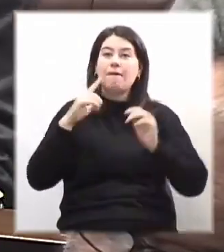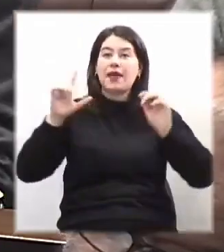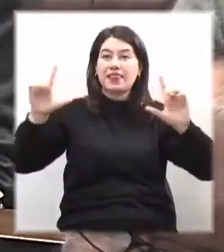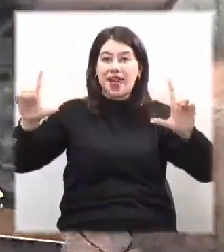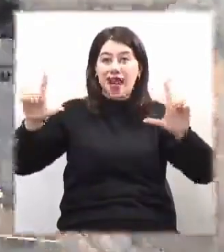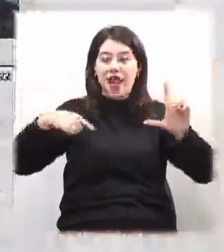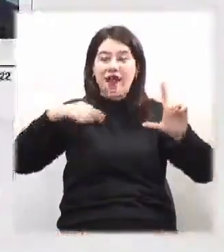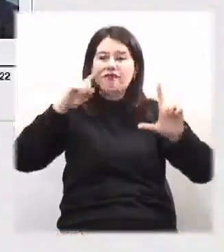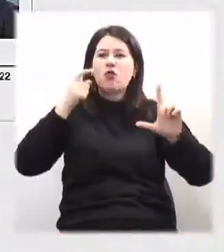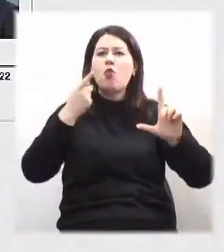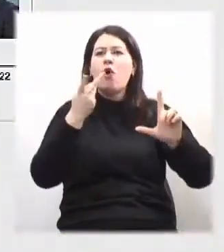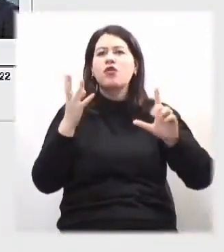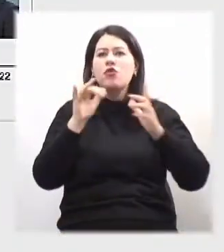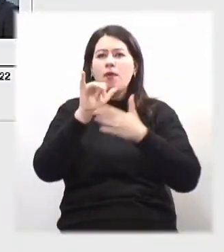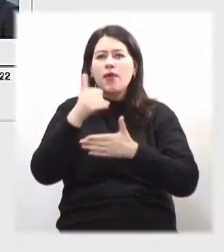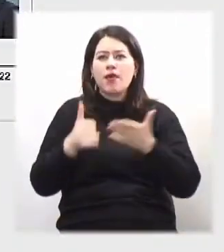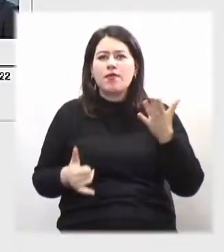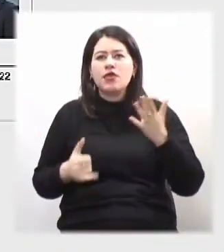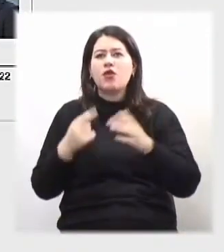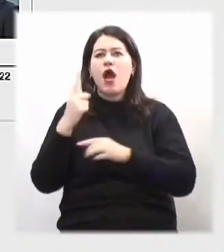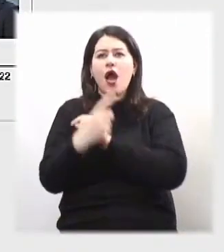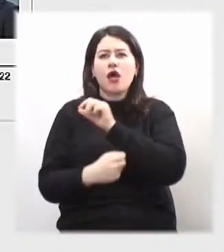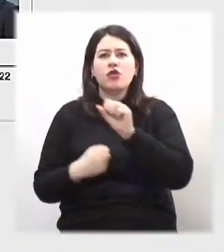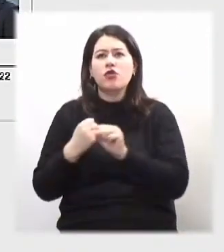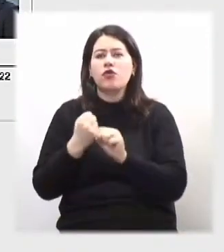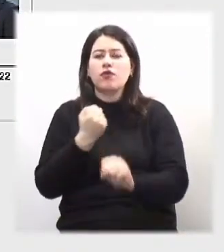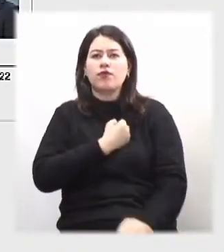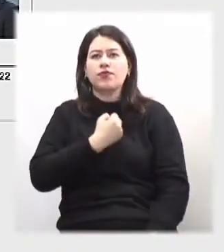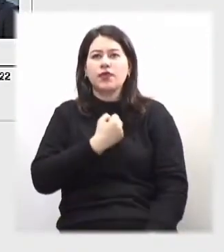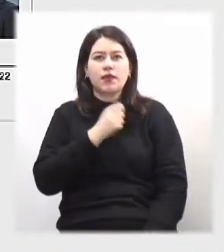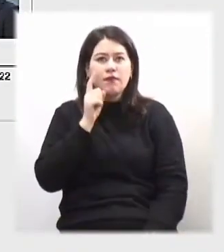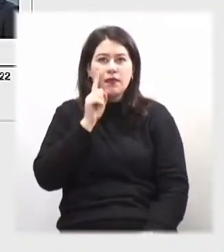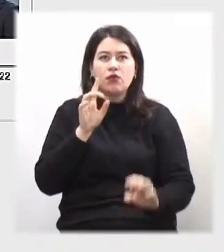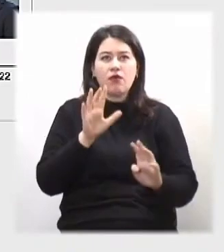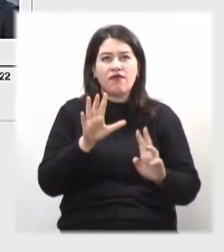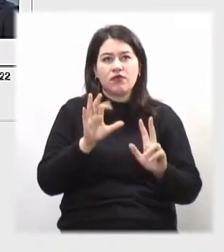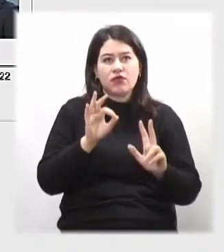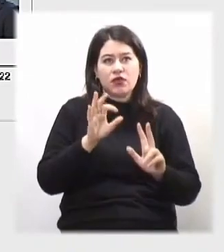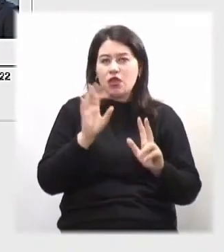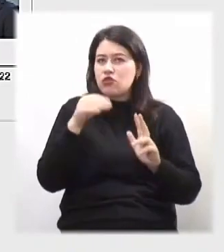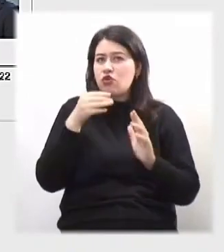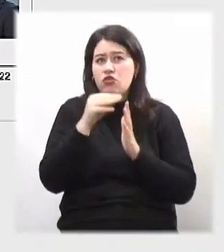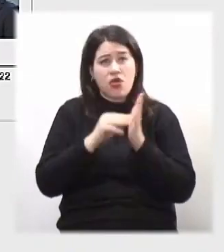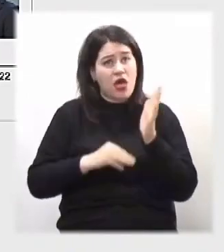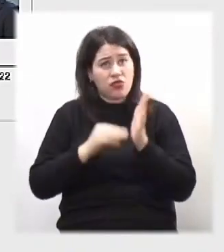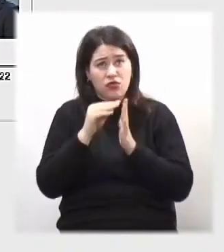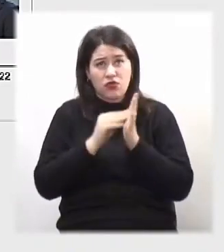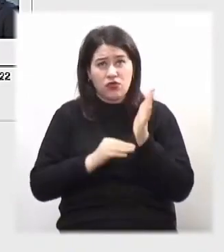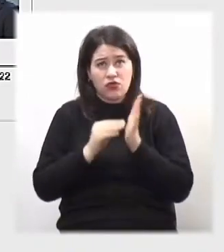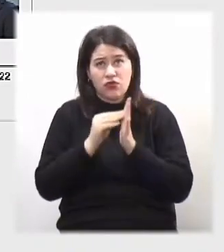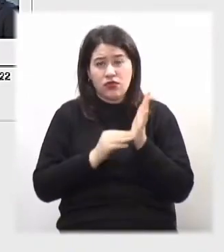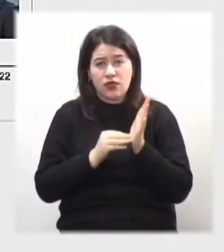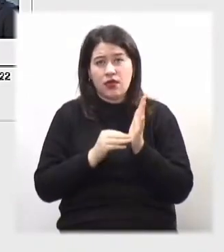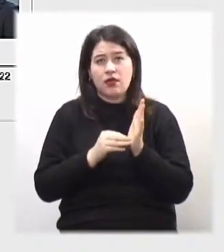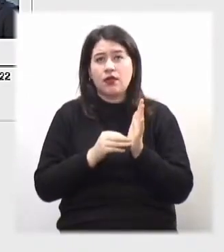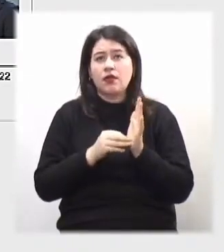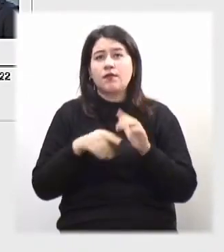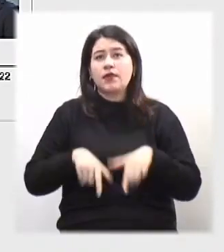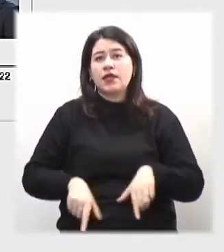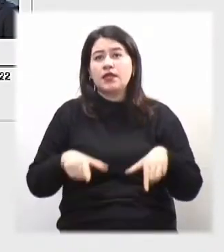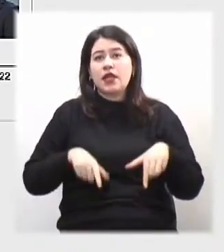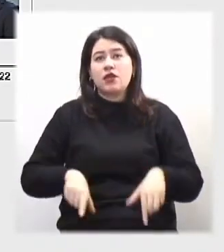y veamos el promedio anual de los homicidios desde el 80 todo datos del Ministerio del observatorio del Ministerio del interior